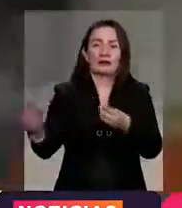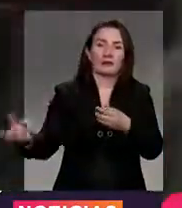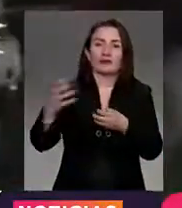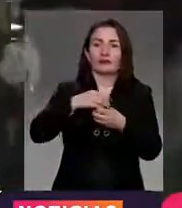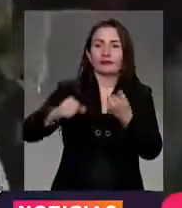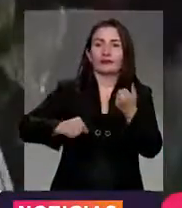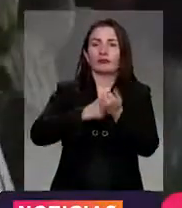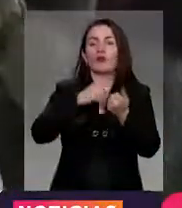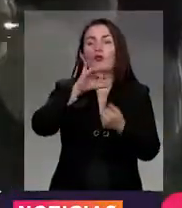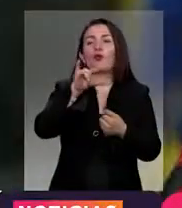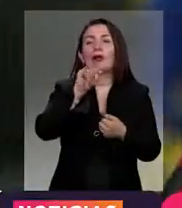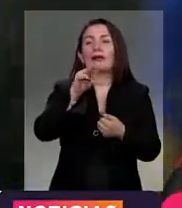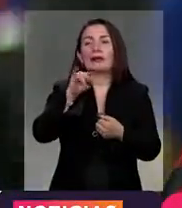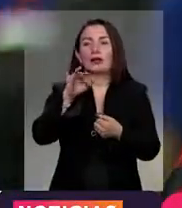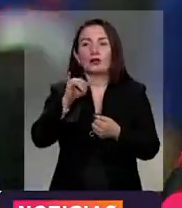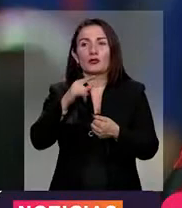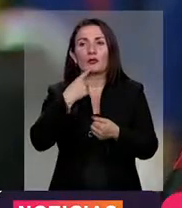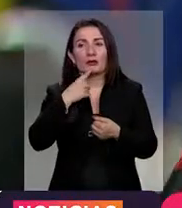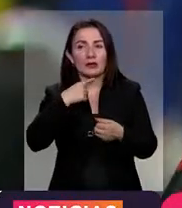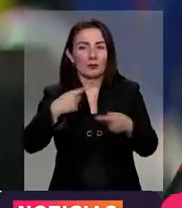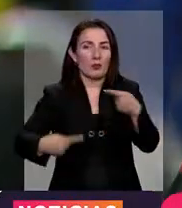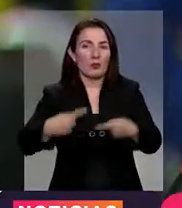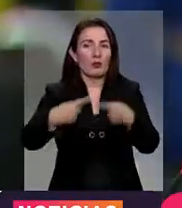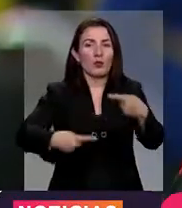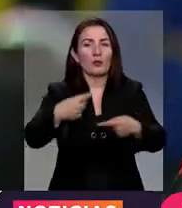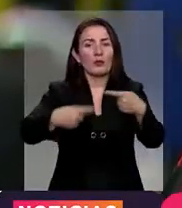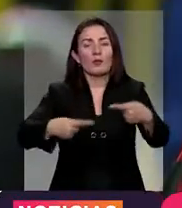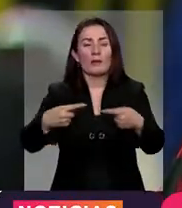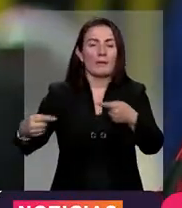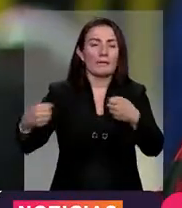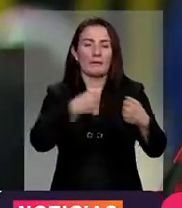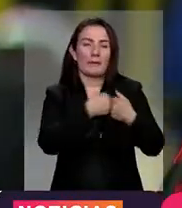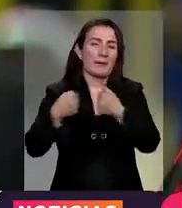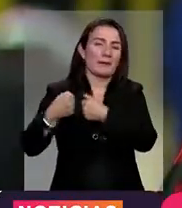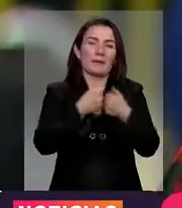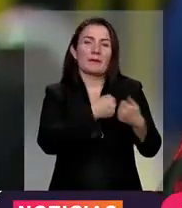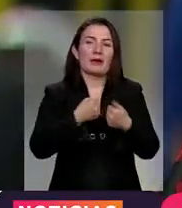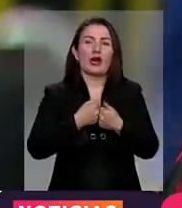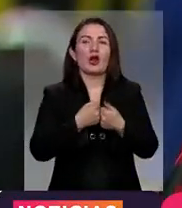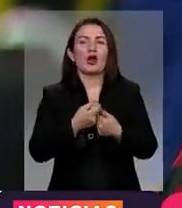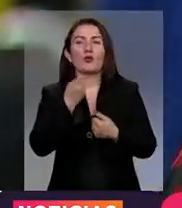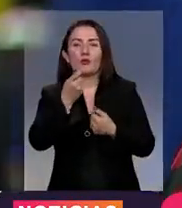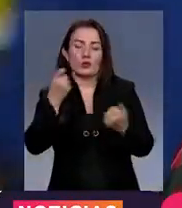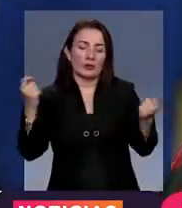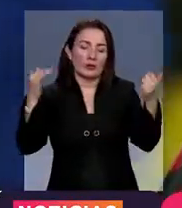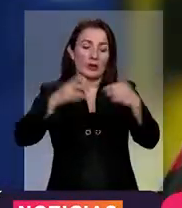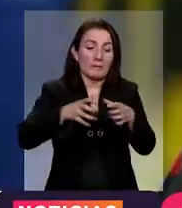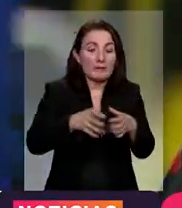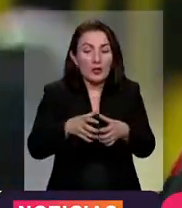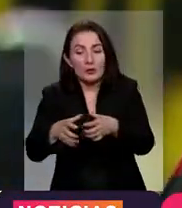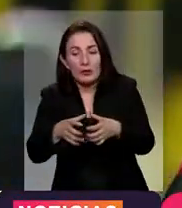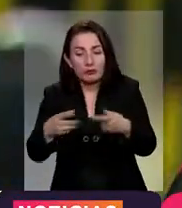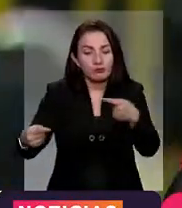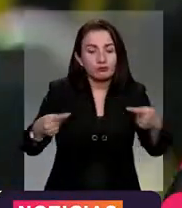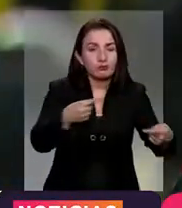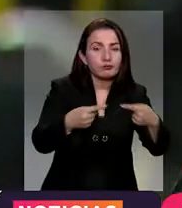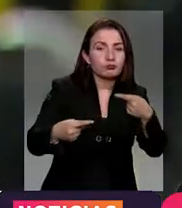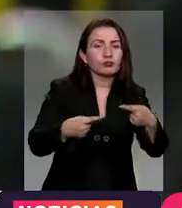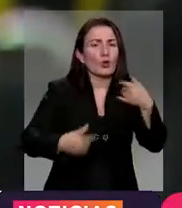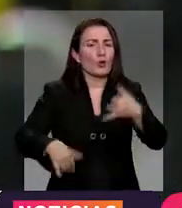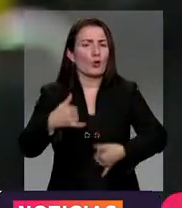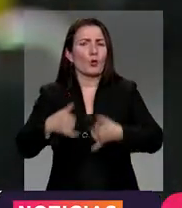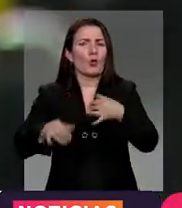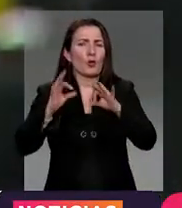Juanito Moreno. Se sabía que era un partido disputado, de mucho choque, iba a ser poquita la tenencia de la pelota porque ambos equipos tenían jugadores